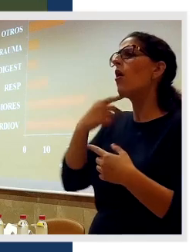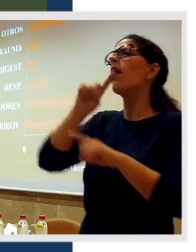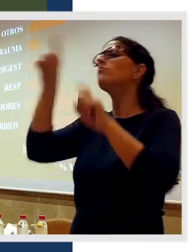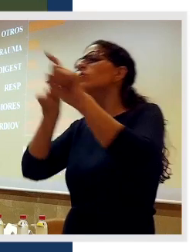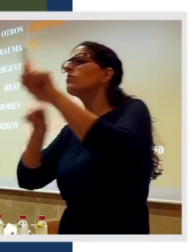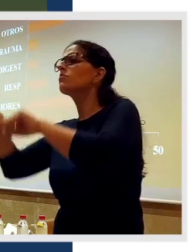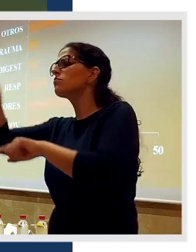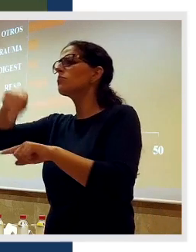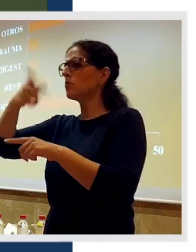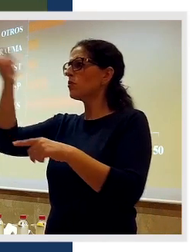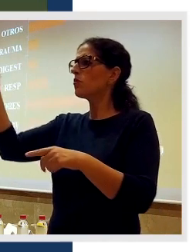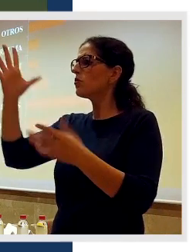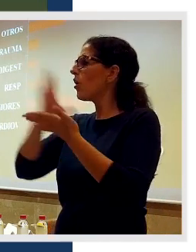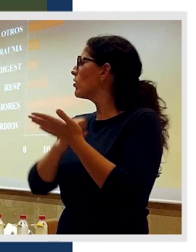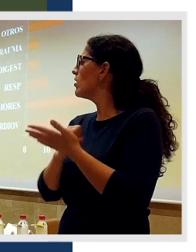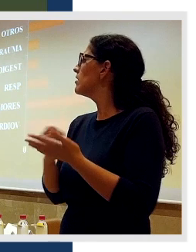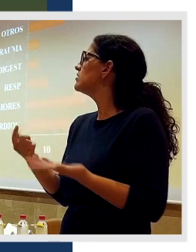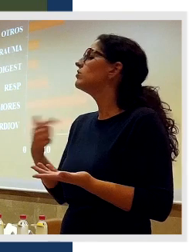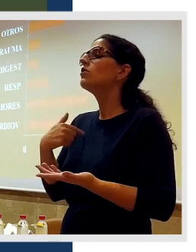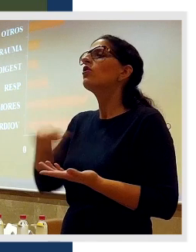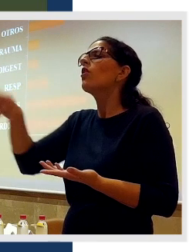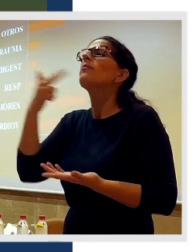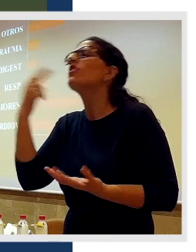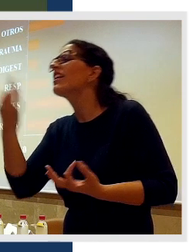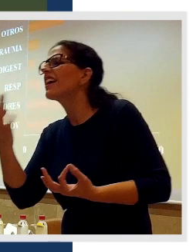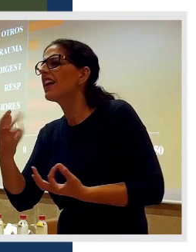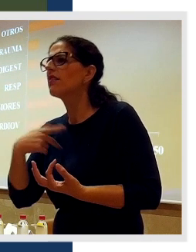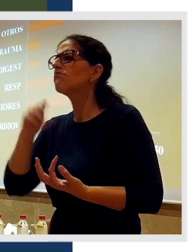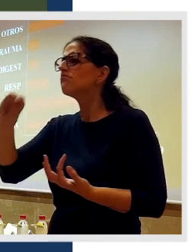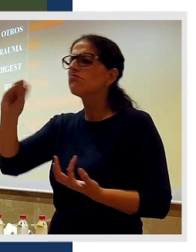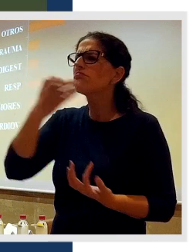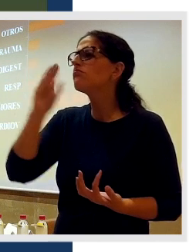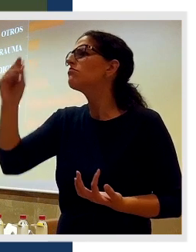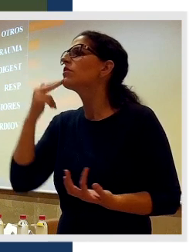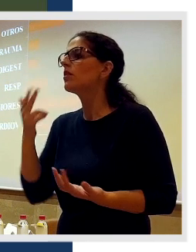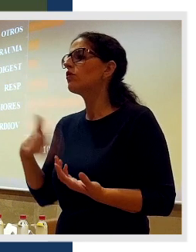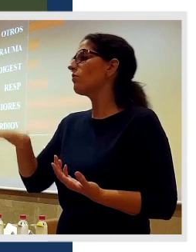público, probablemente si preguntáramos a qué tenemos miedo, probablemente contestaríais que al